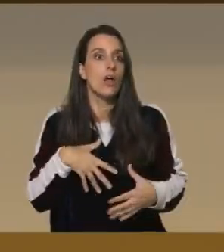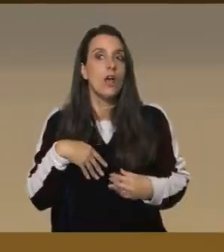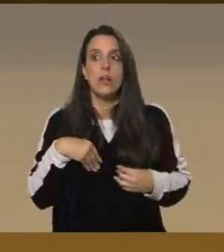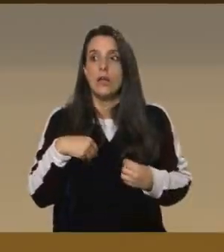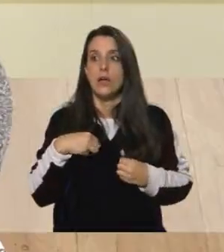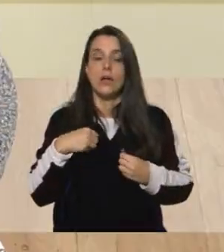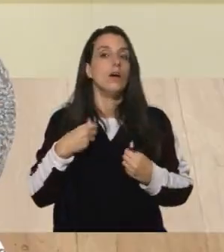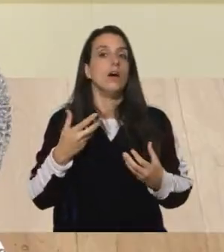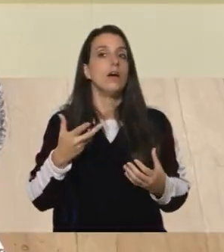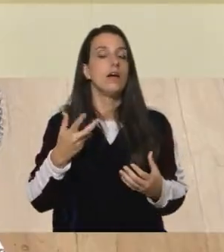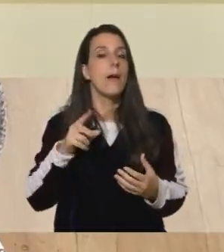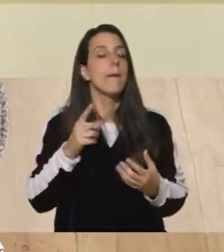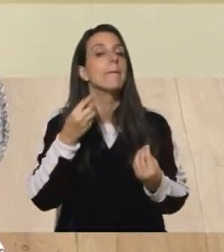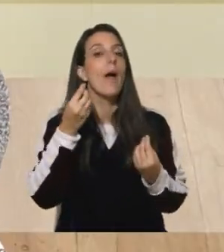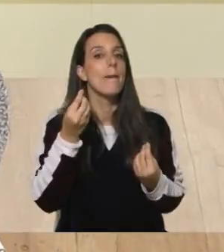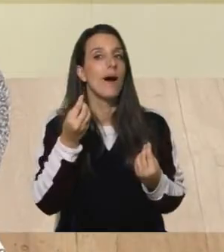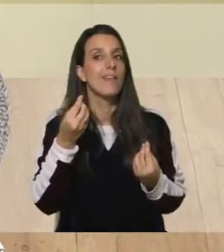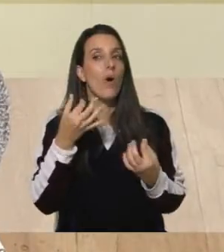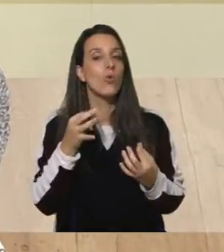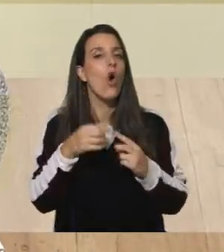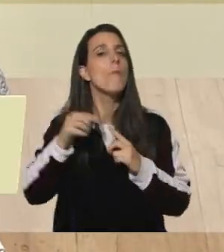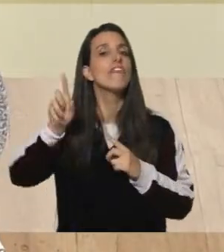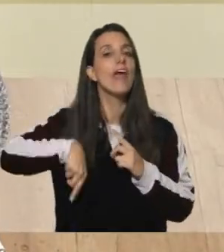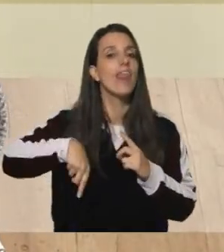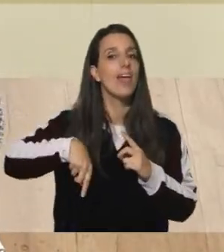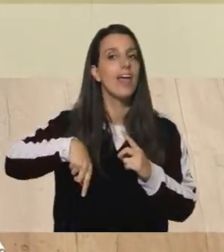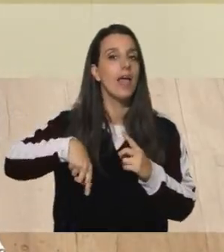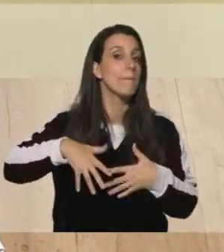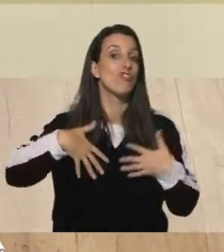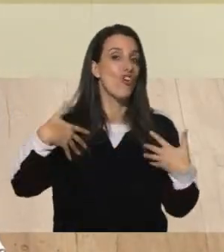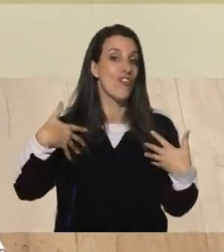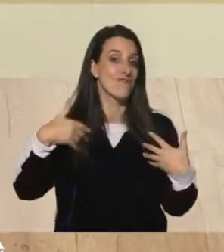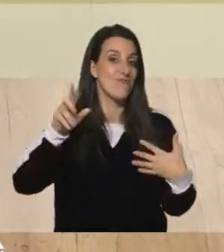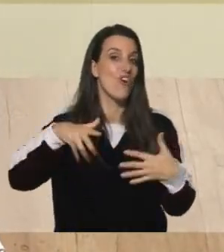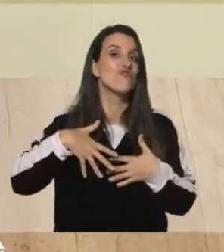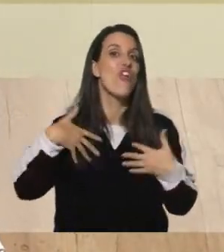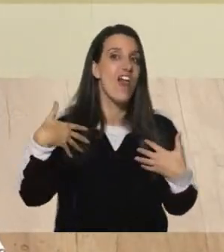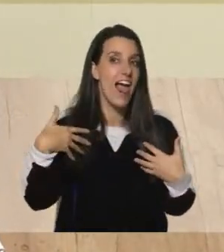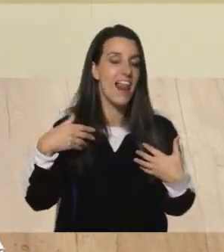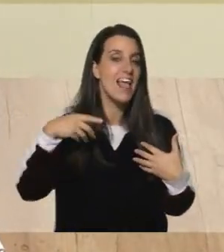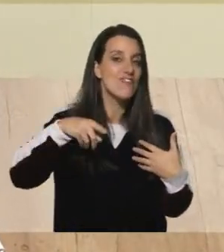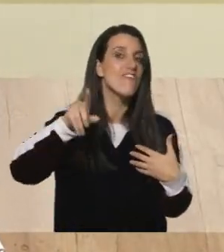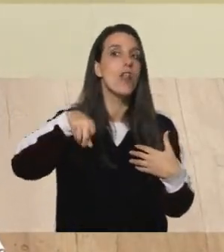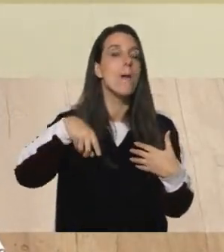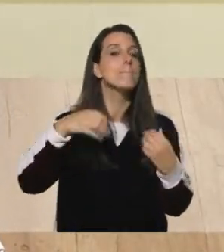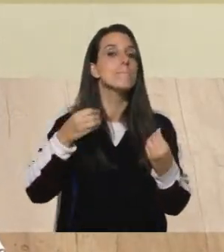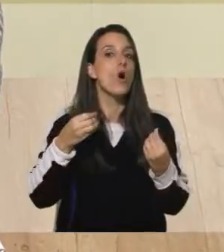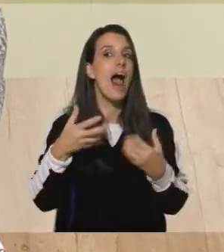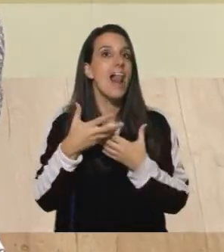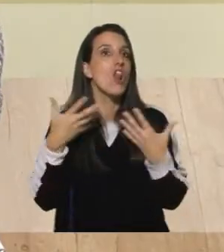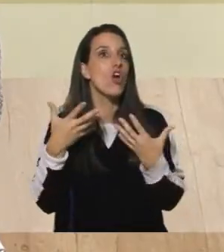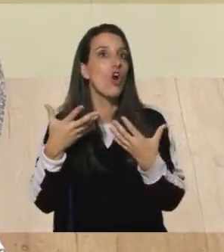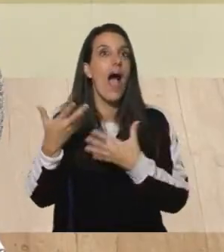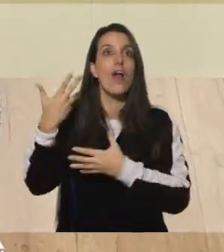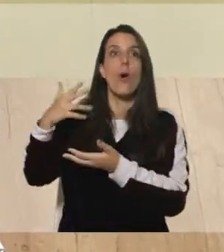sintomatología en lo que pasa que el desencadenante siempre es emocional es decir es una esa respuesta la dio por algo que